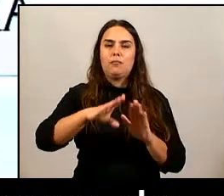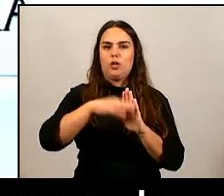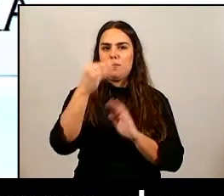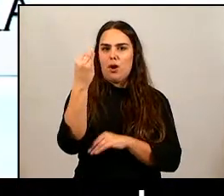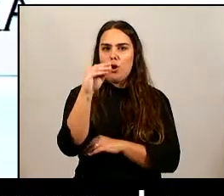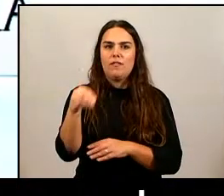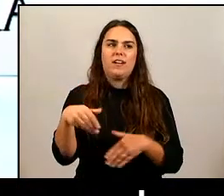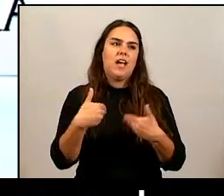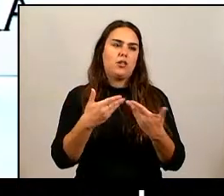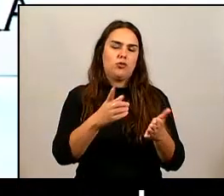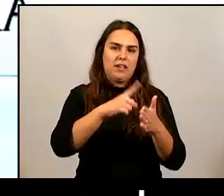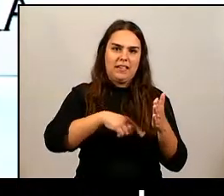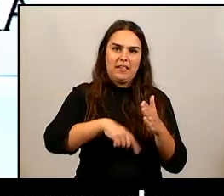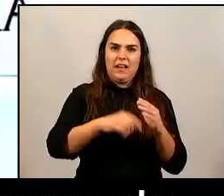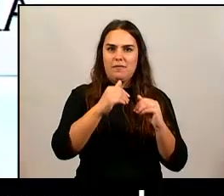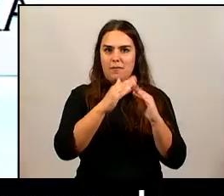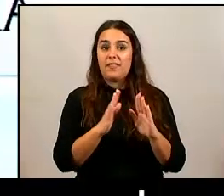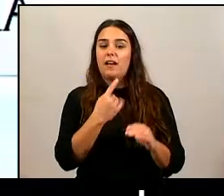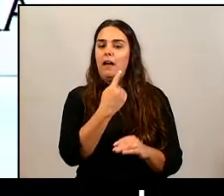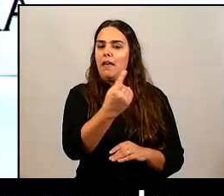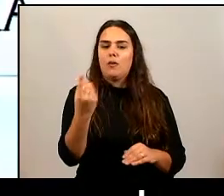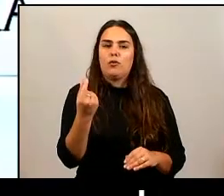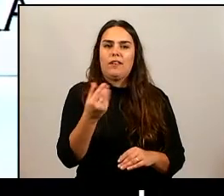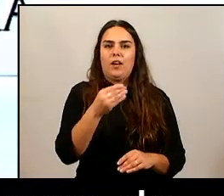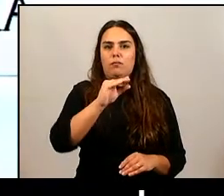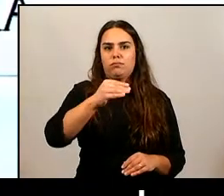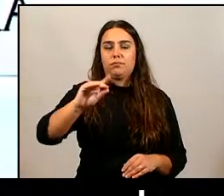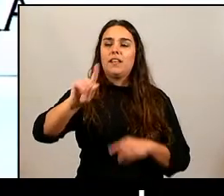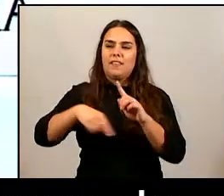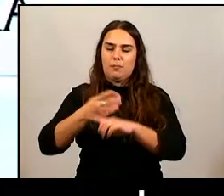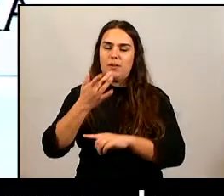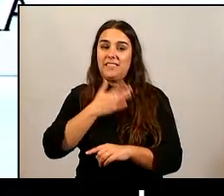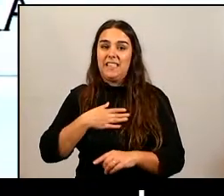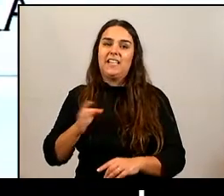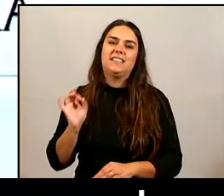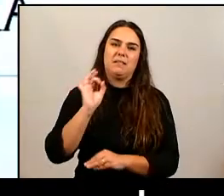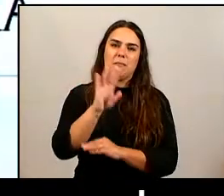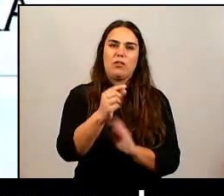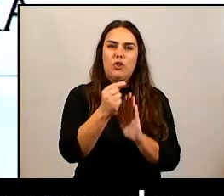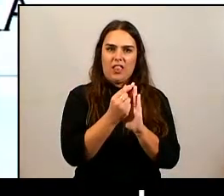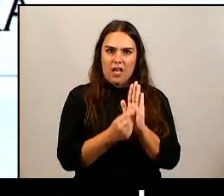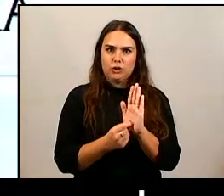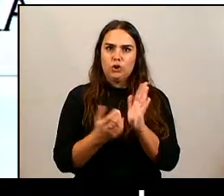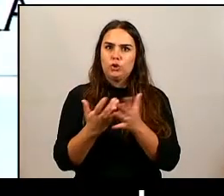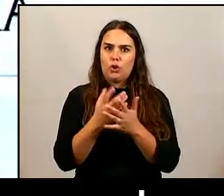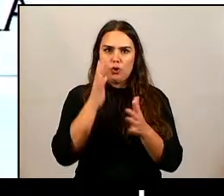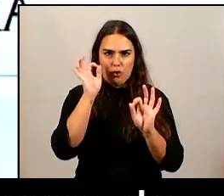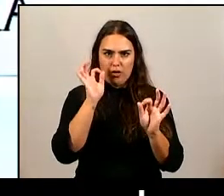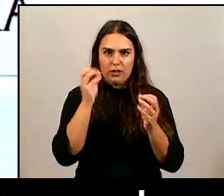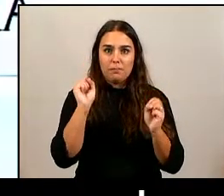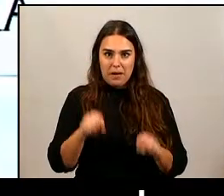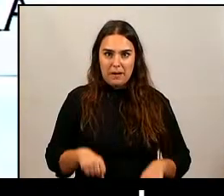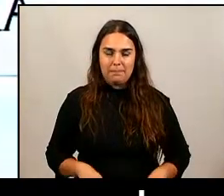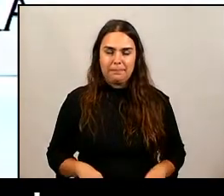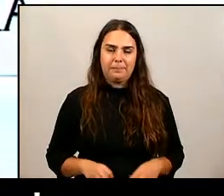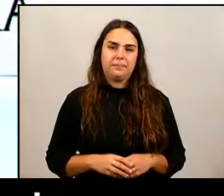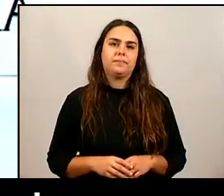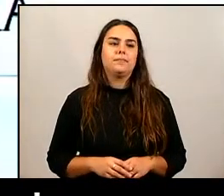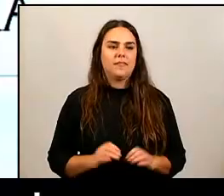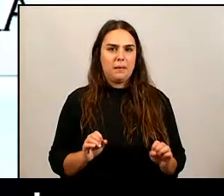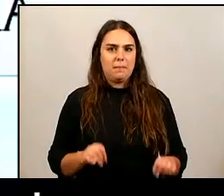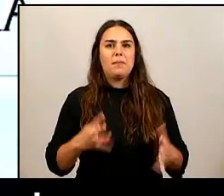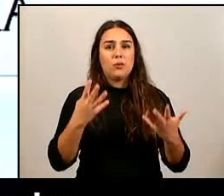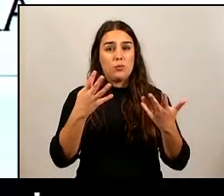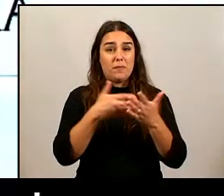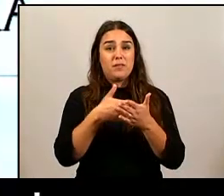alquiler de vivienda, y cada una tiene un importe. Luego le pasamos, si quiere, el dato concreto de cada una de ellas. Pero los 9 millones